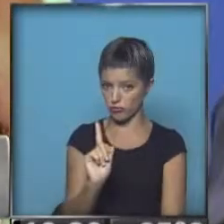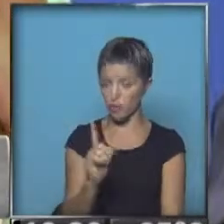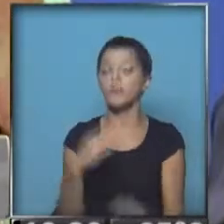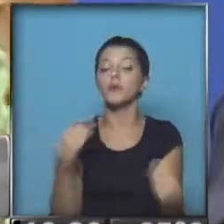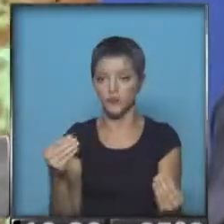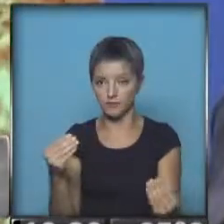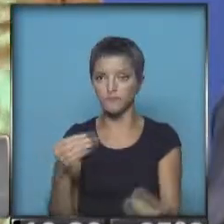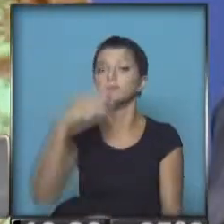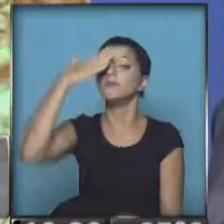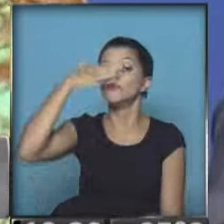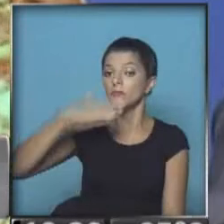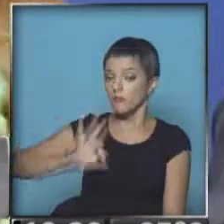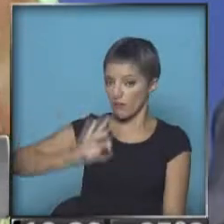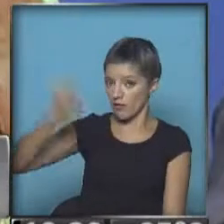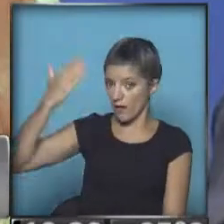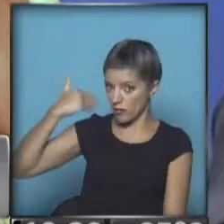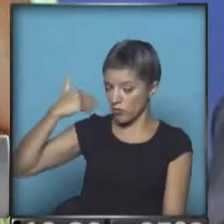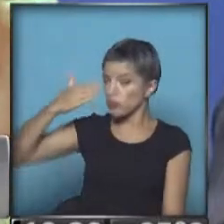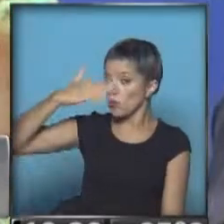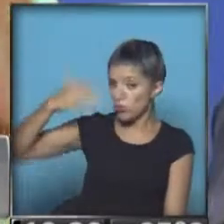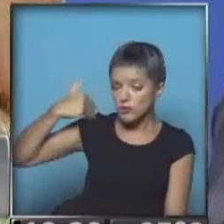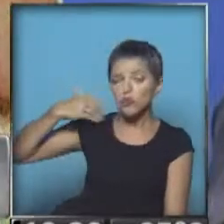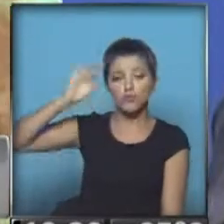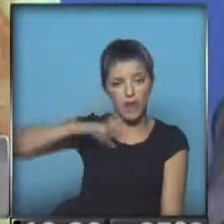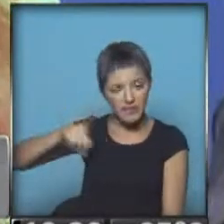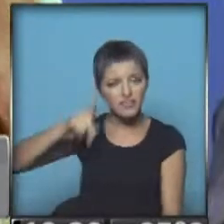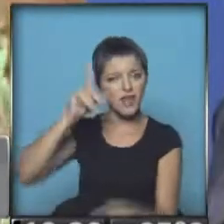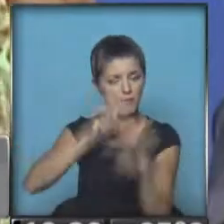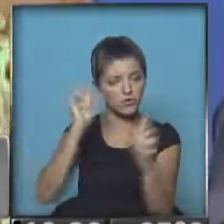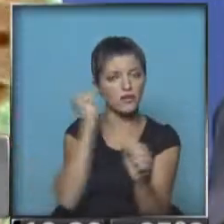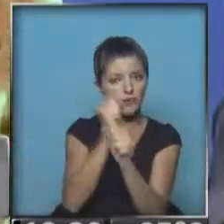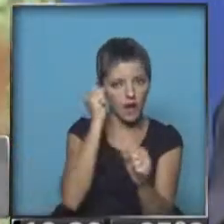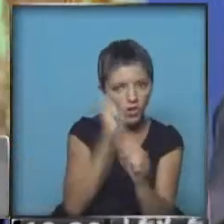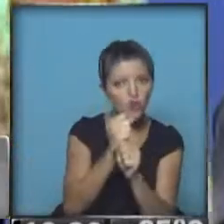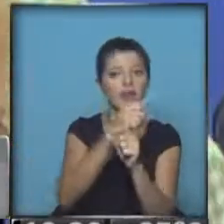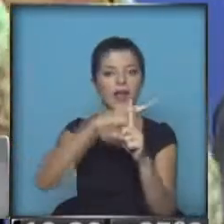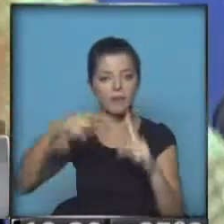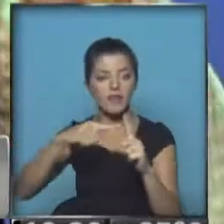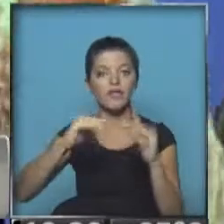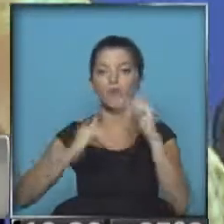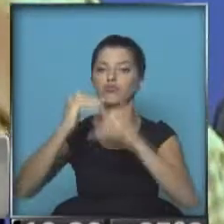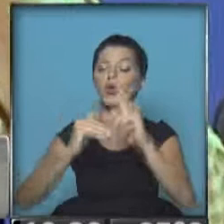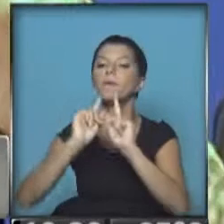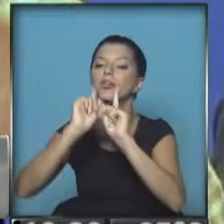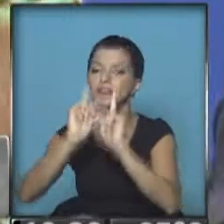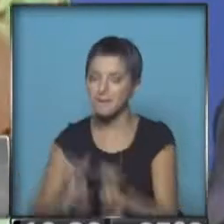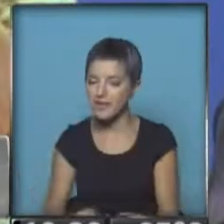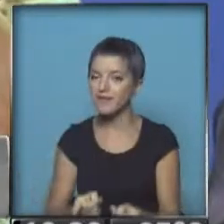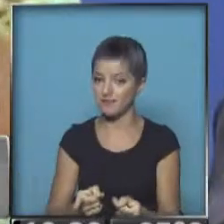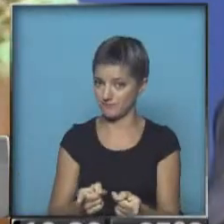en estos últimos años no solamente han crecido los trabajadores, las clases medias, sino también aquellos